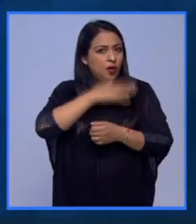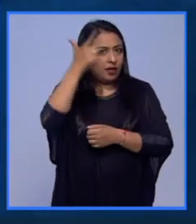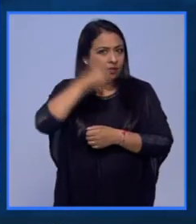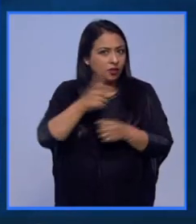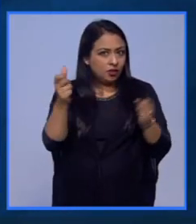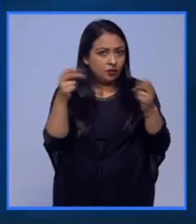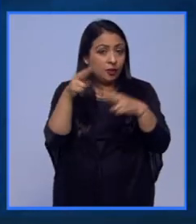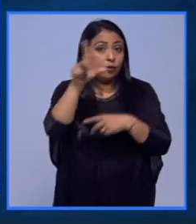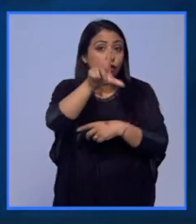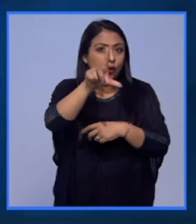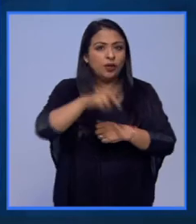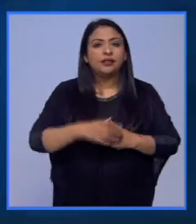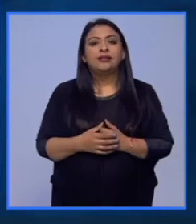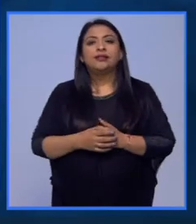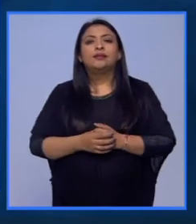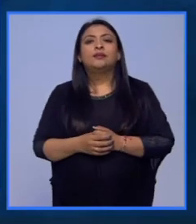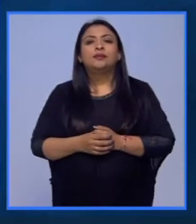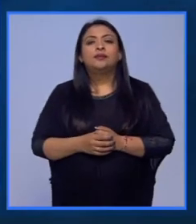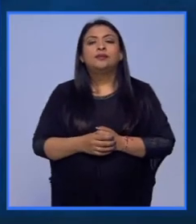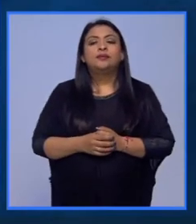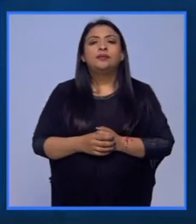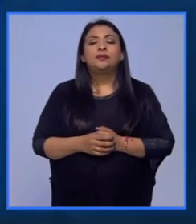lunes.